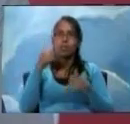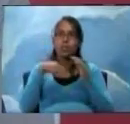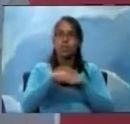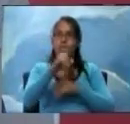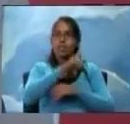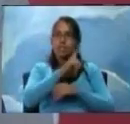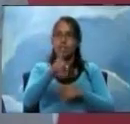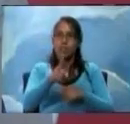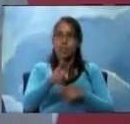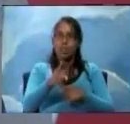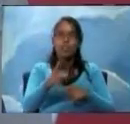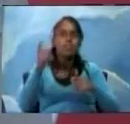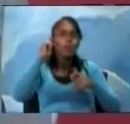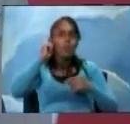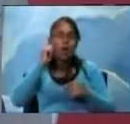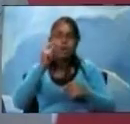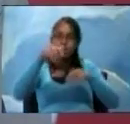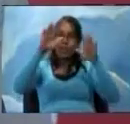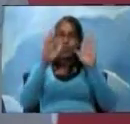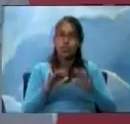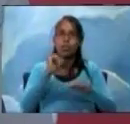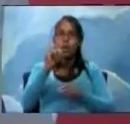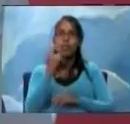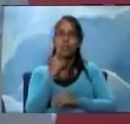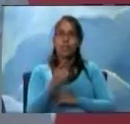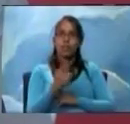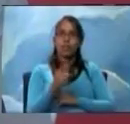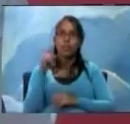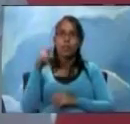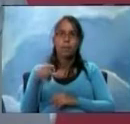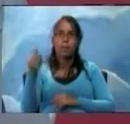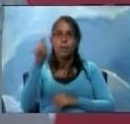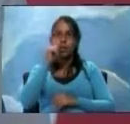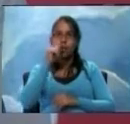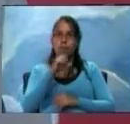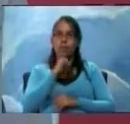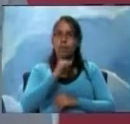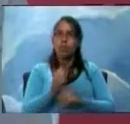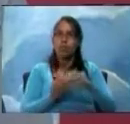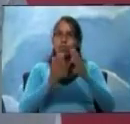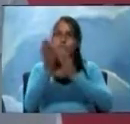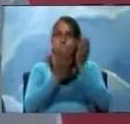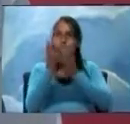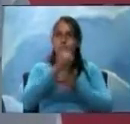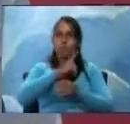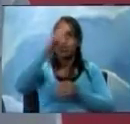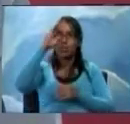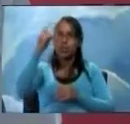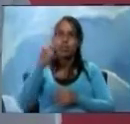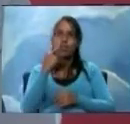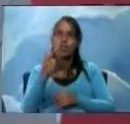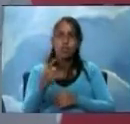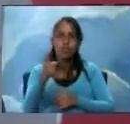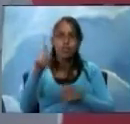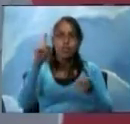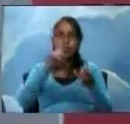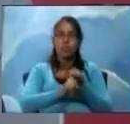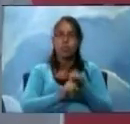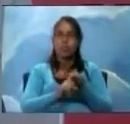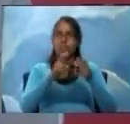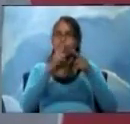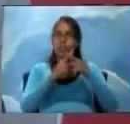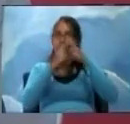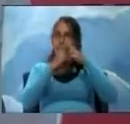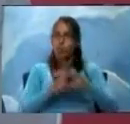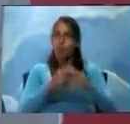pasaba Eliseo, y esa mujer se detuvo y dijo, este hombre es un siervo de Dios, le dijo a su marido, te